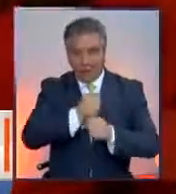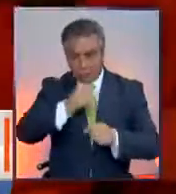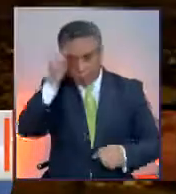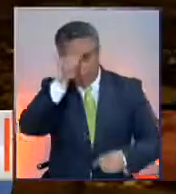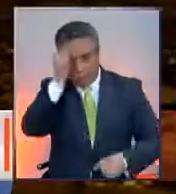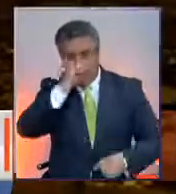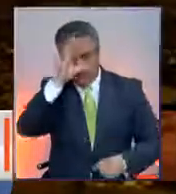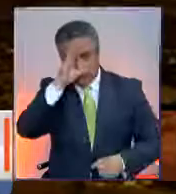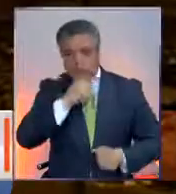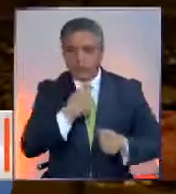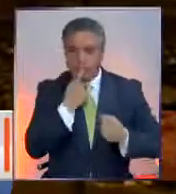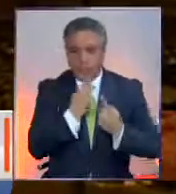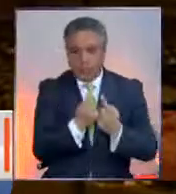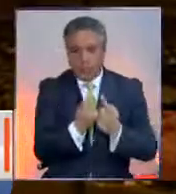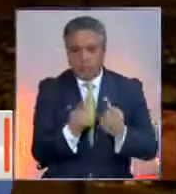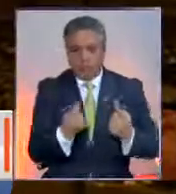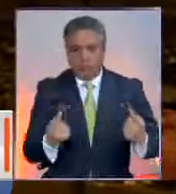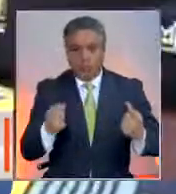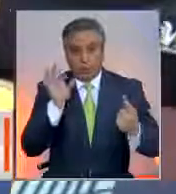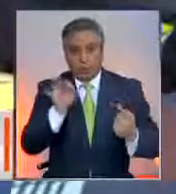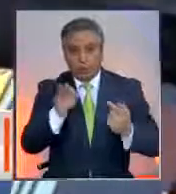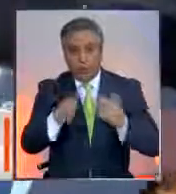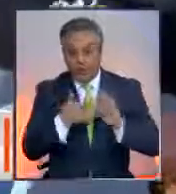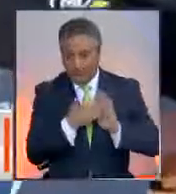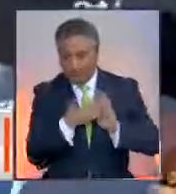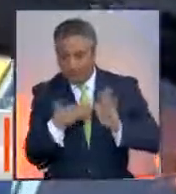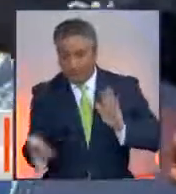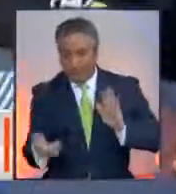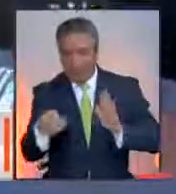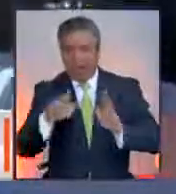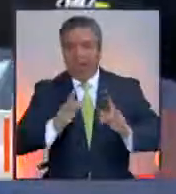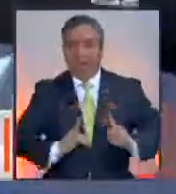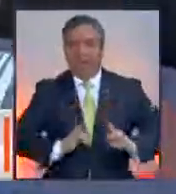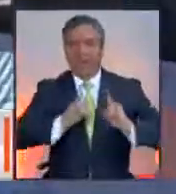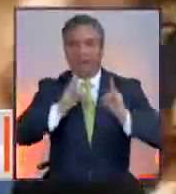velatón justo afuera del edificio incendiado.